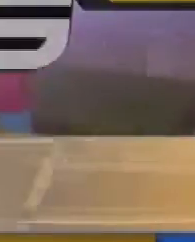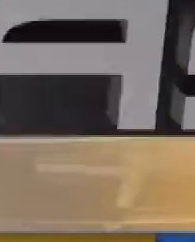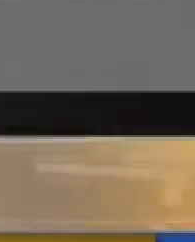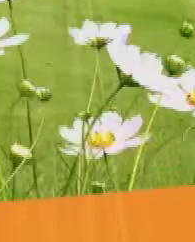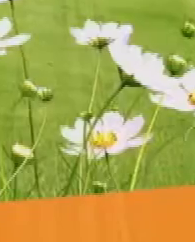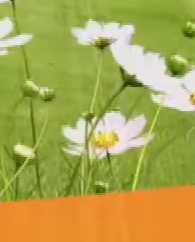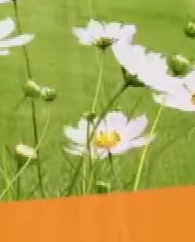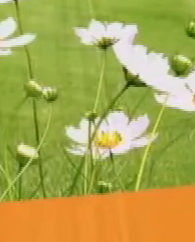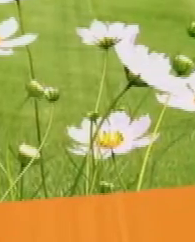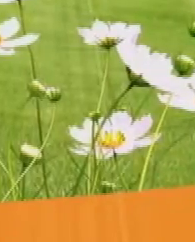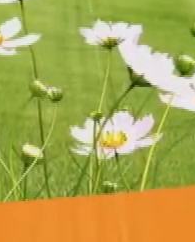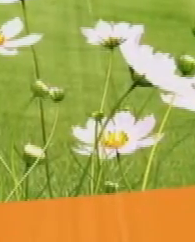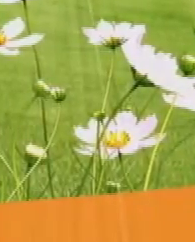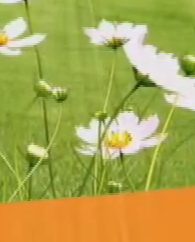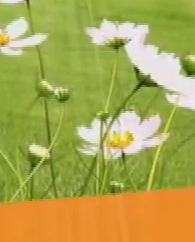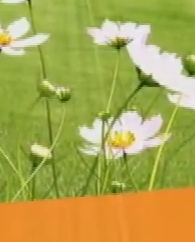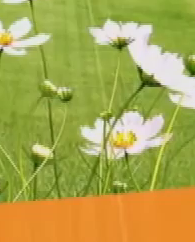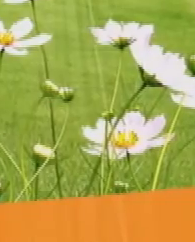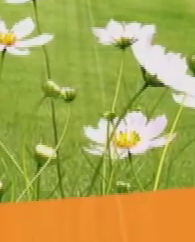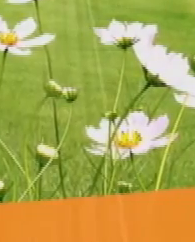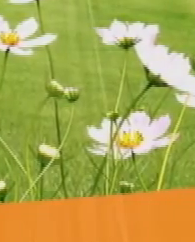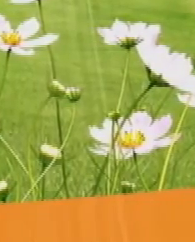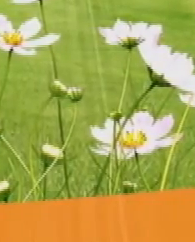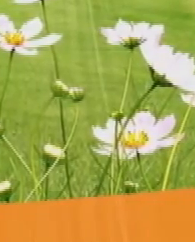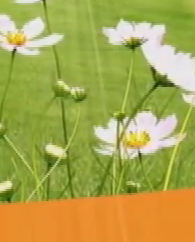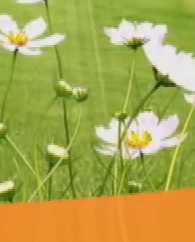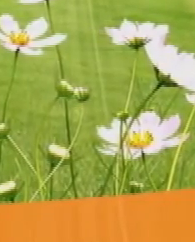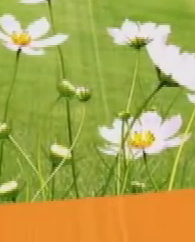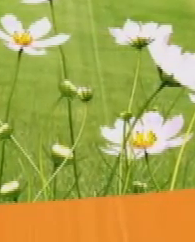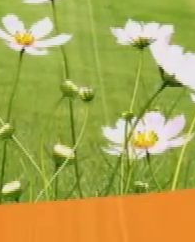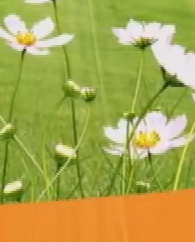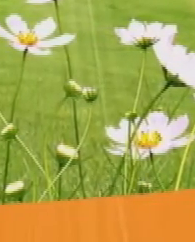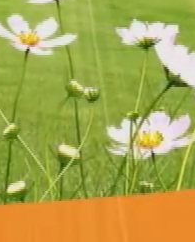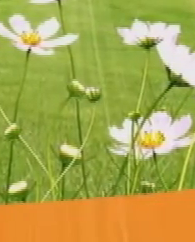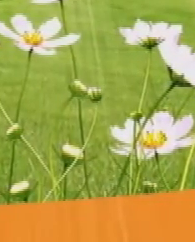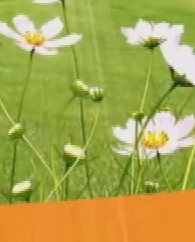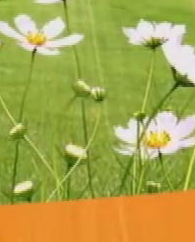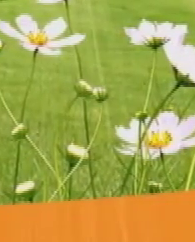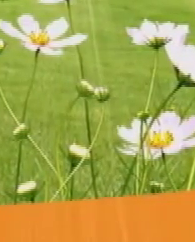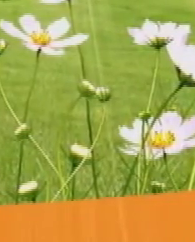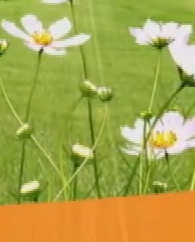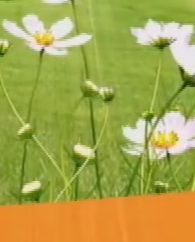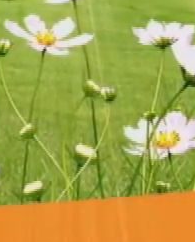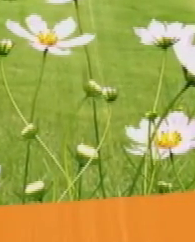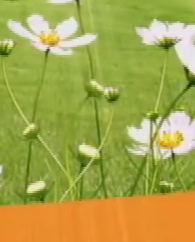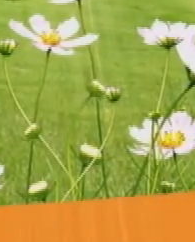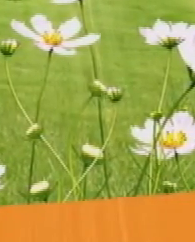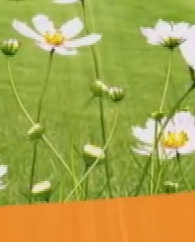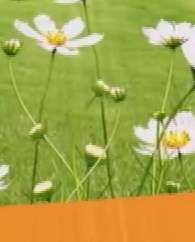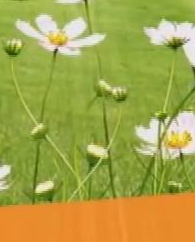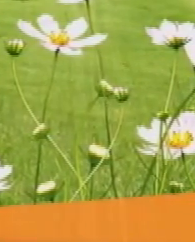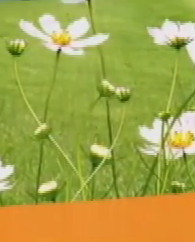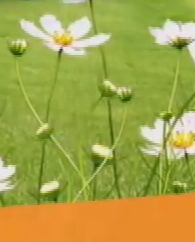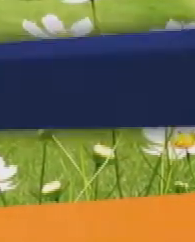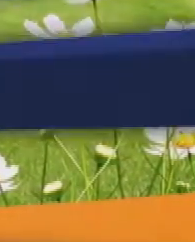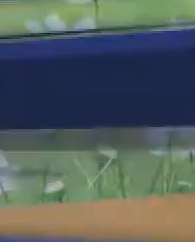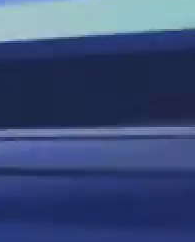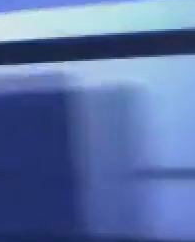festivo. Con el patrocinio de Barsol Ecológico, Barsol Aroma, Delicias, Líder en Limpieza, Enlace Noticias, el noticiero que usted quiere